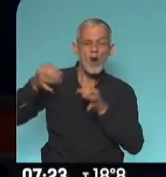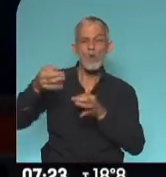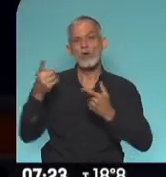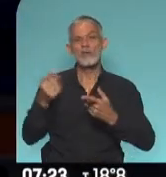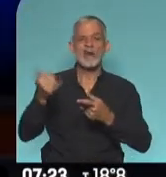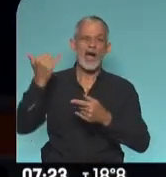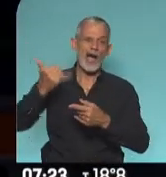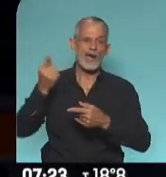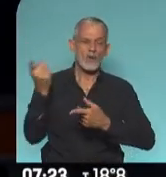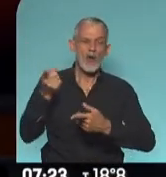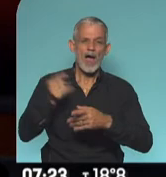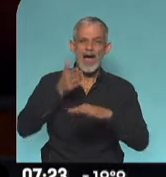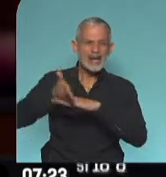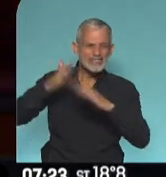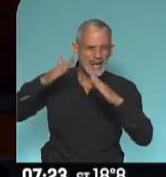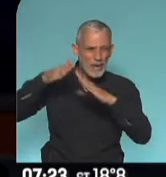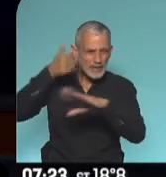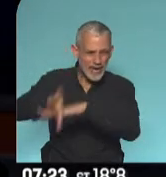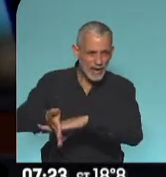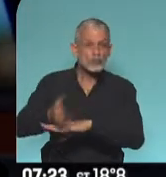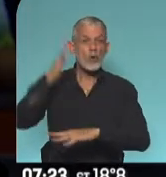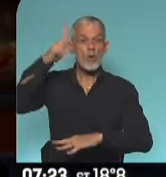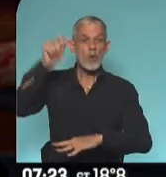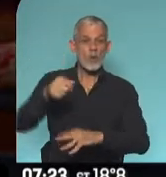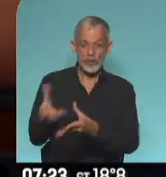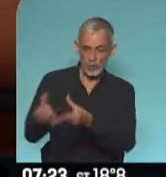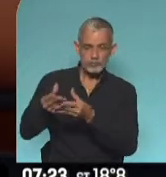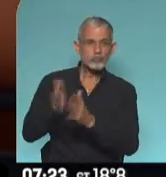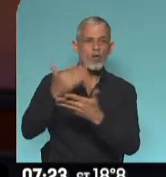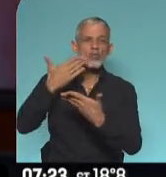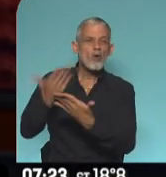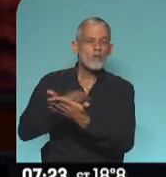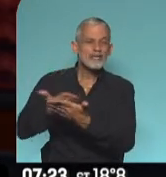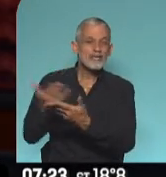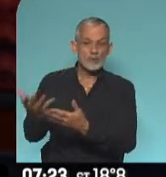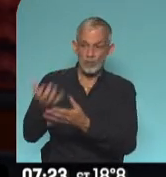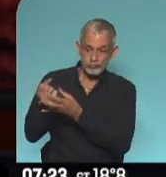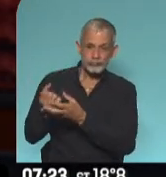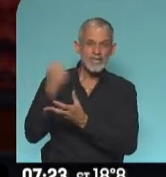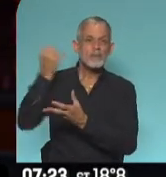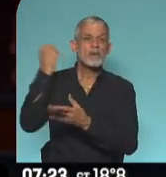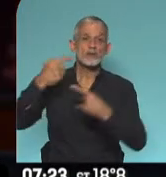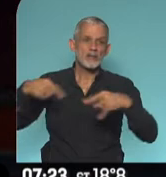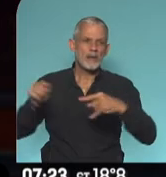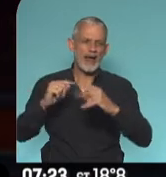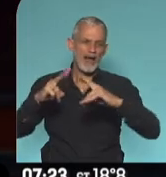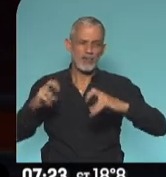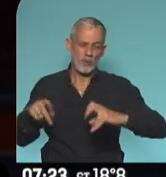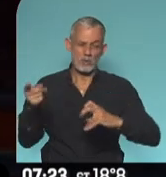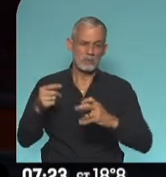realizó un allanamiento y el juez secuestro documentación importante para la investigación es una